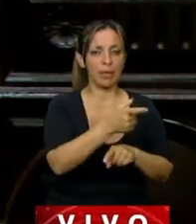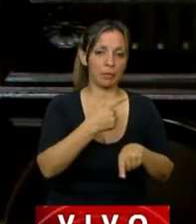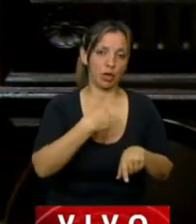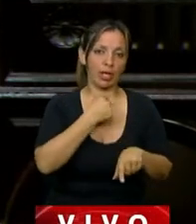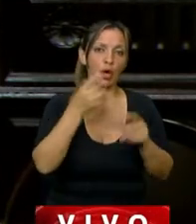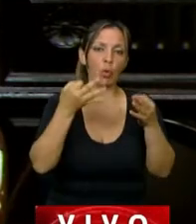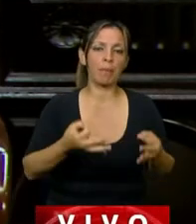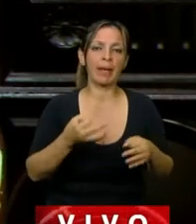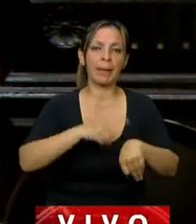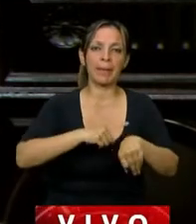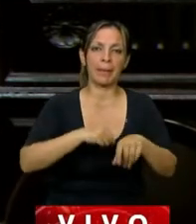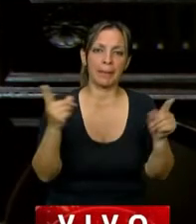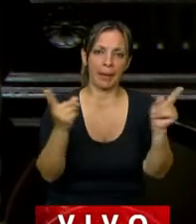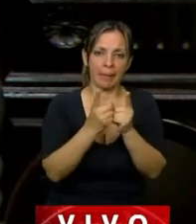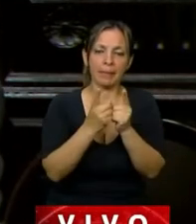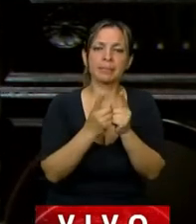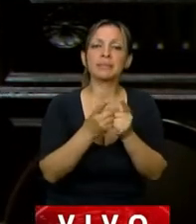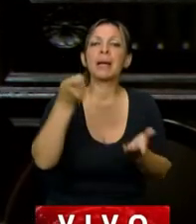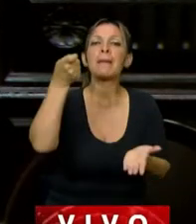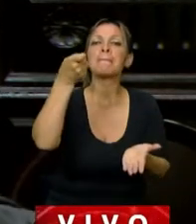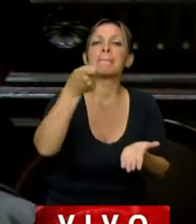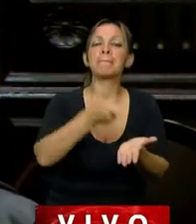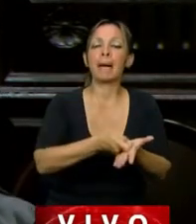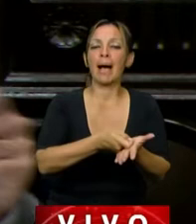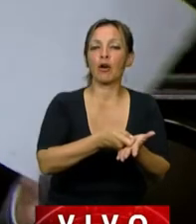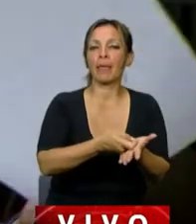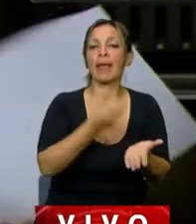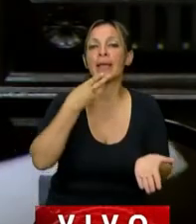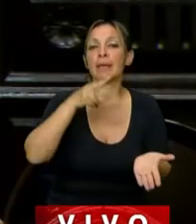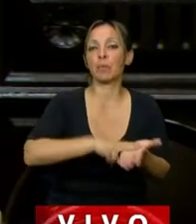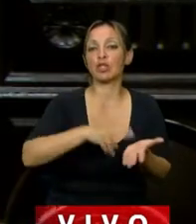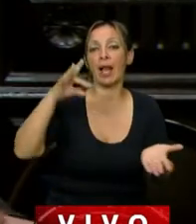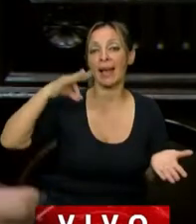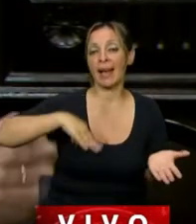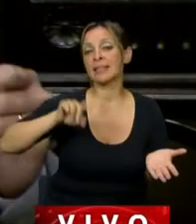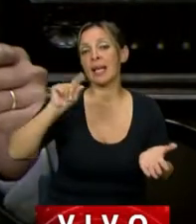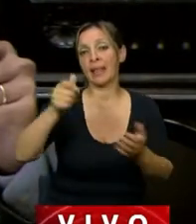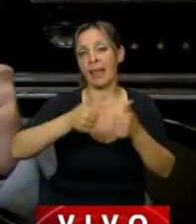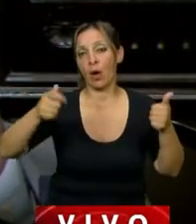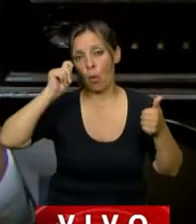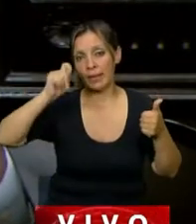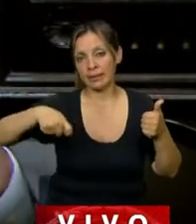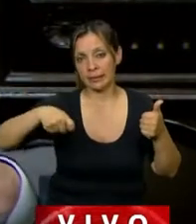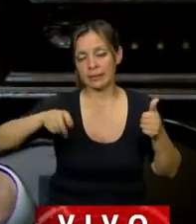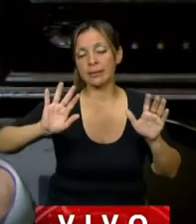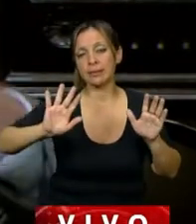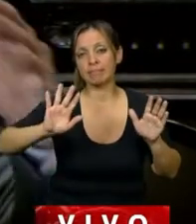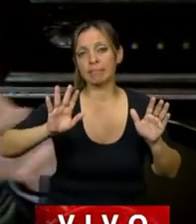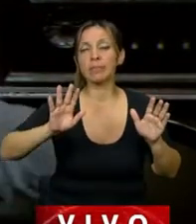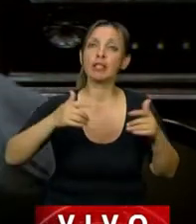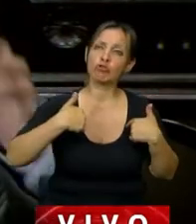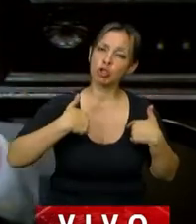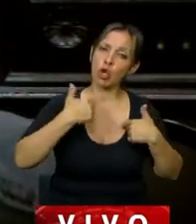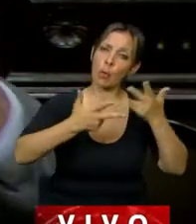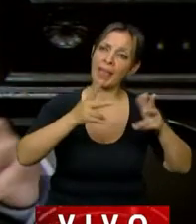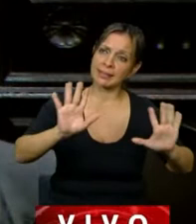prometido, el pago de ganancias de magistrado y funcionario del Poder Judicial. No voy a caer aquí en... Voy a desmitificar